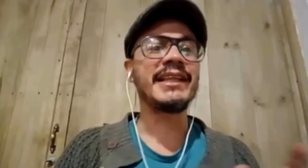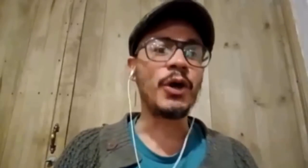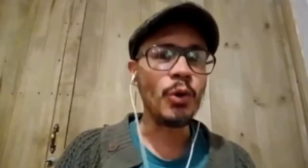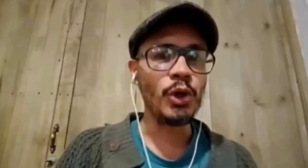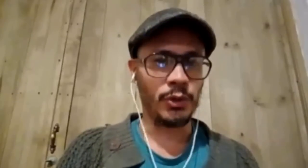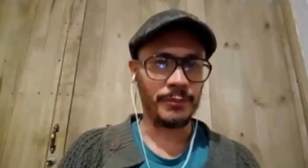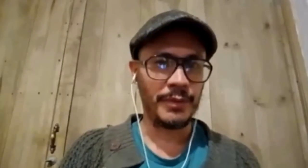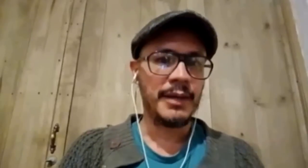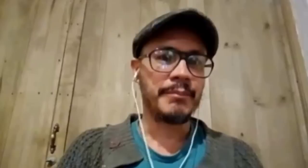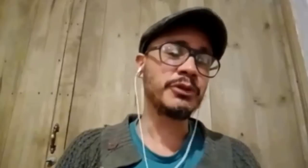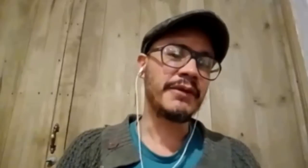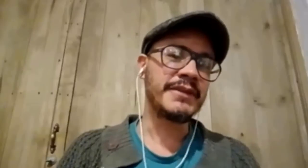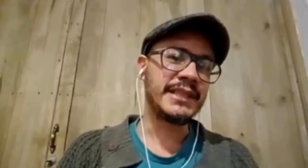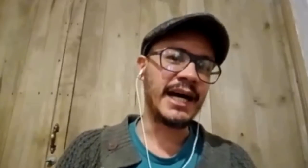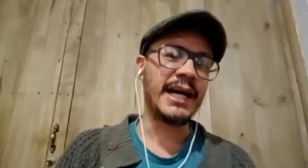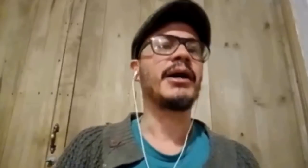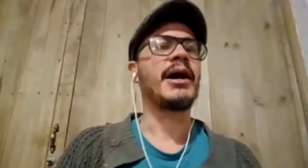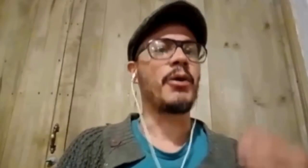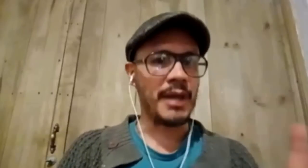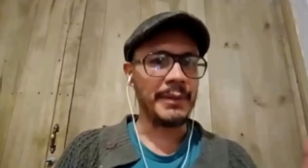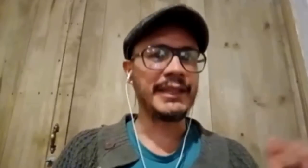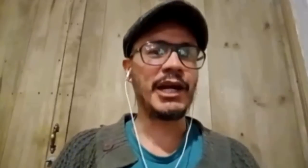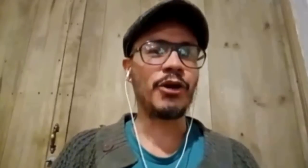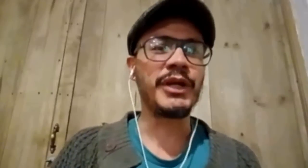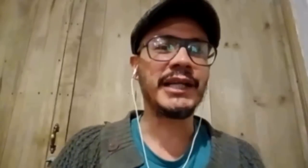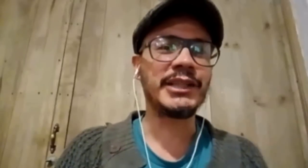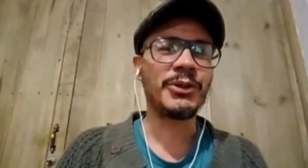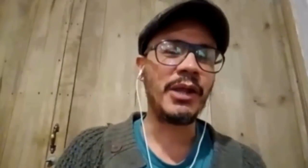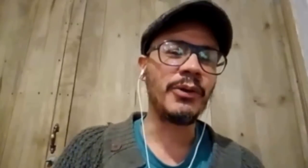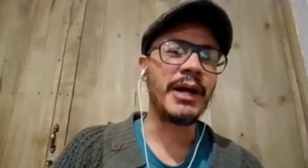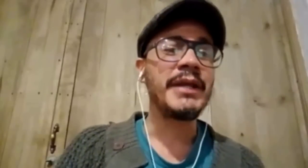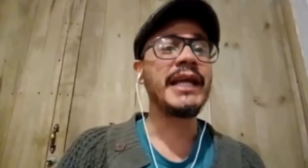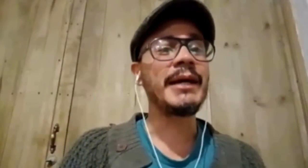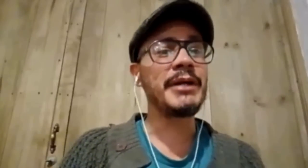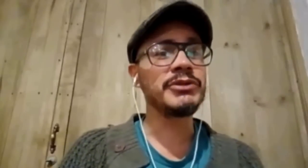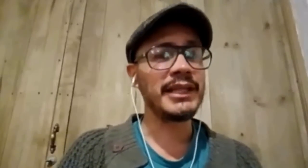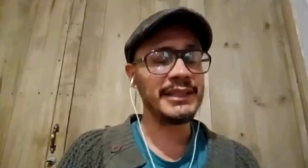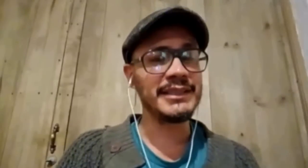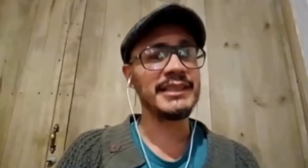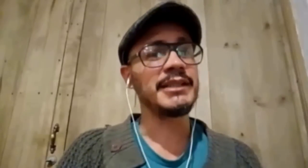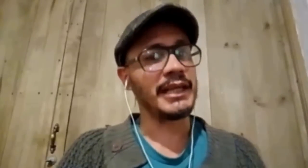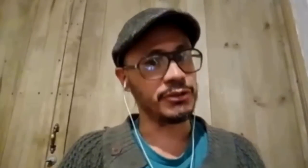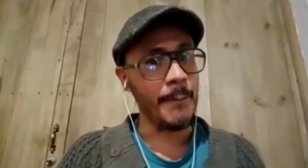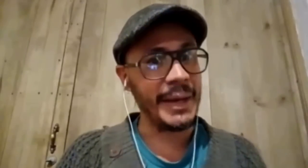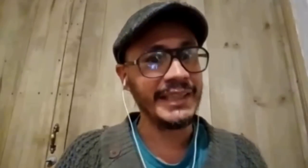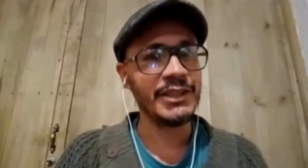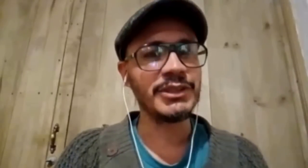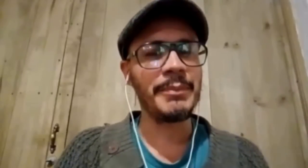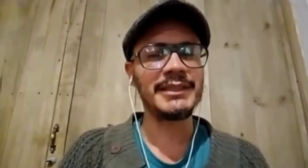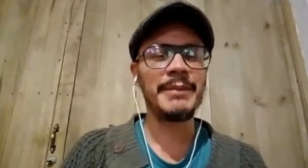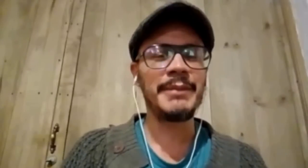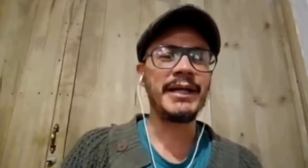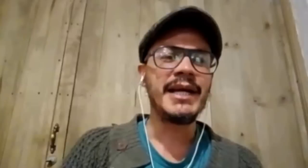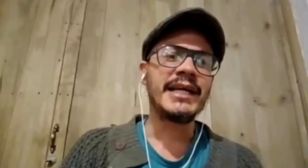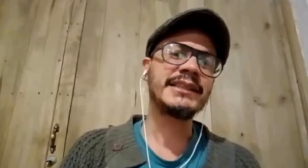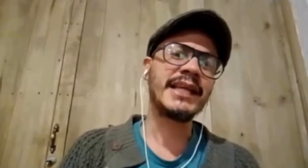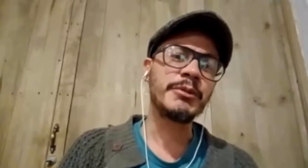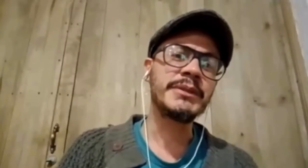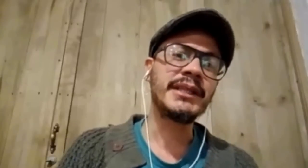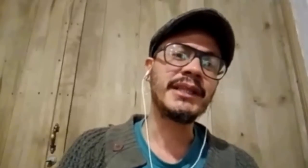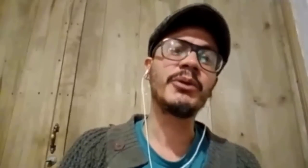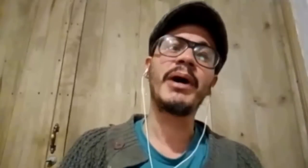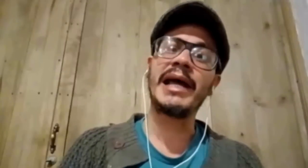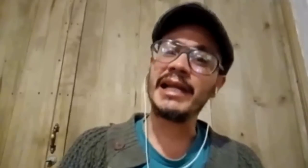3 de julio. Vamos a visitar obviamente la comunidad de Tronadora y también los artistas, que son 20 los que participan.